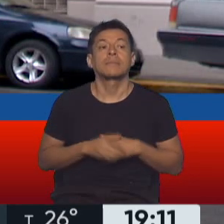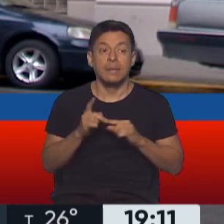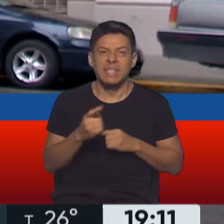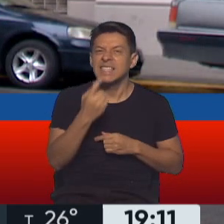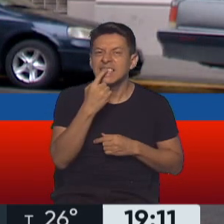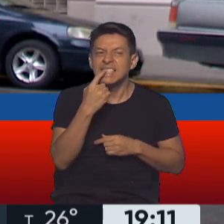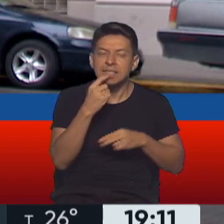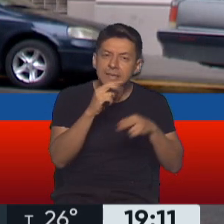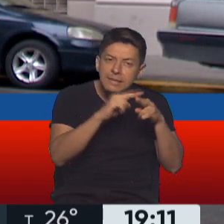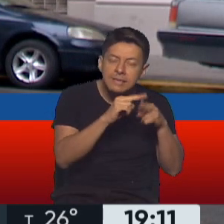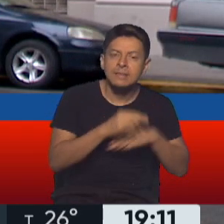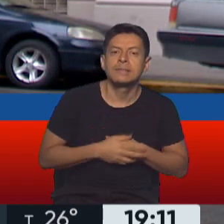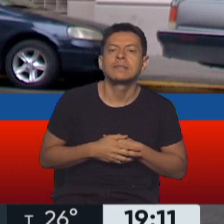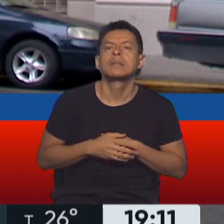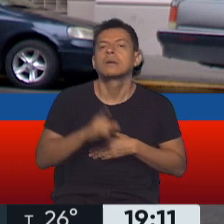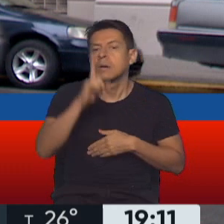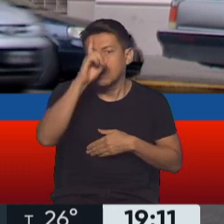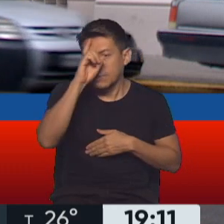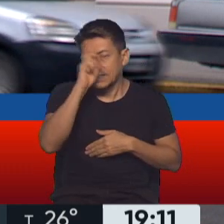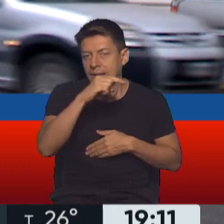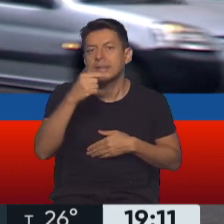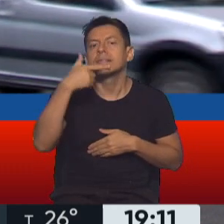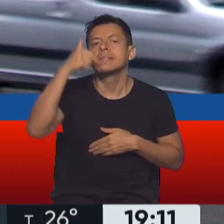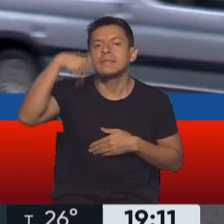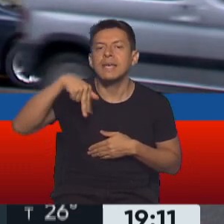En el Hospital Oftalmológico Santa Lucía se registraron